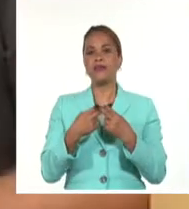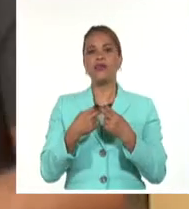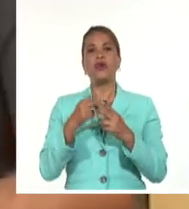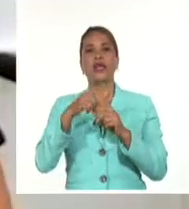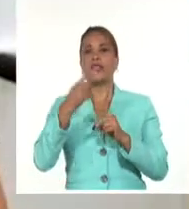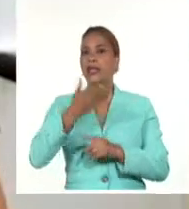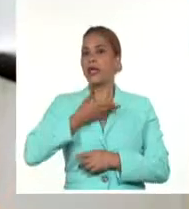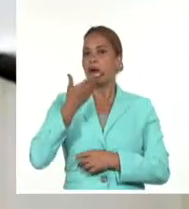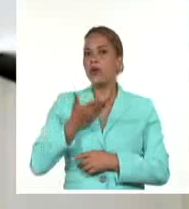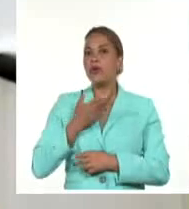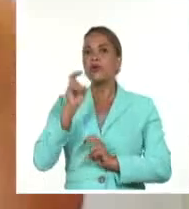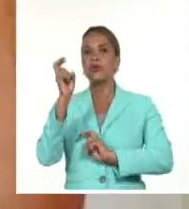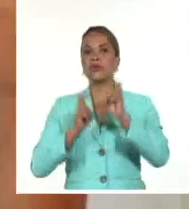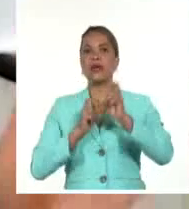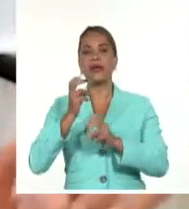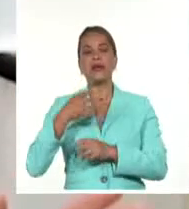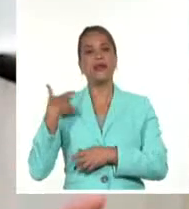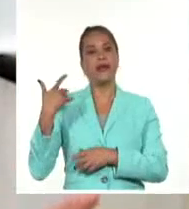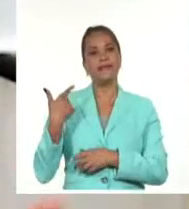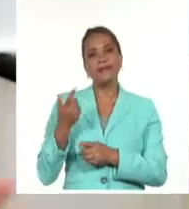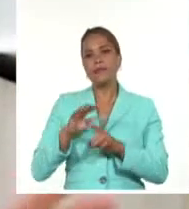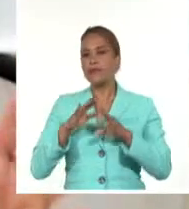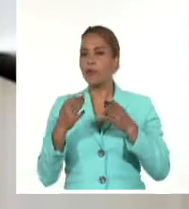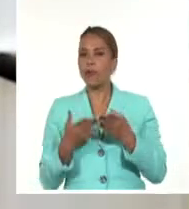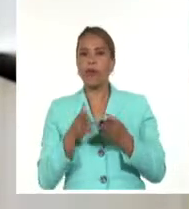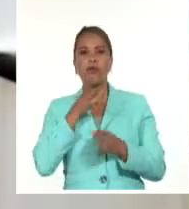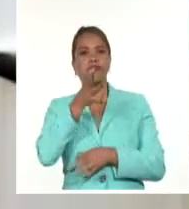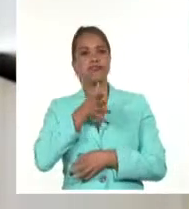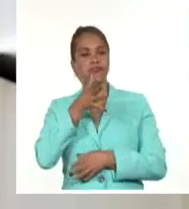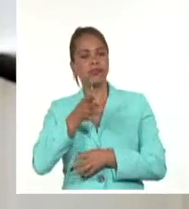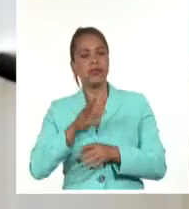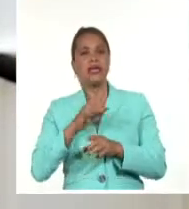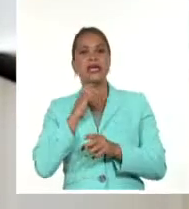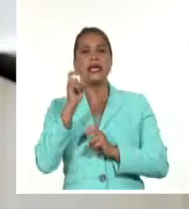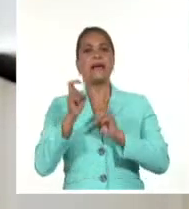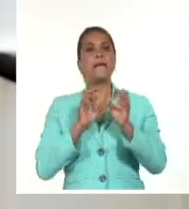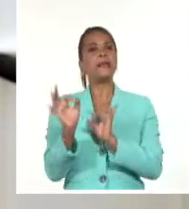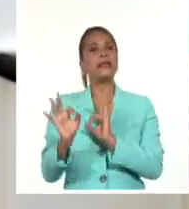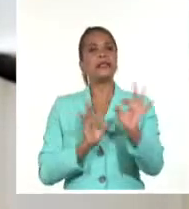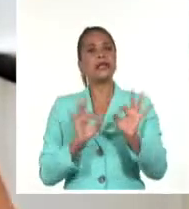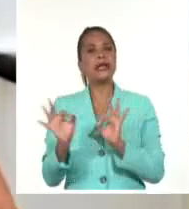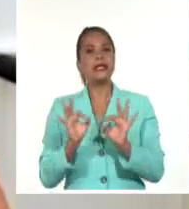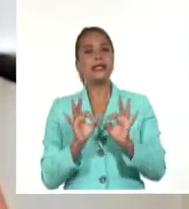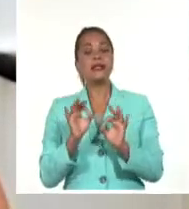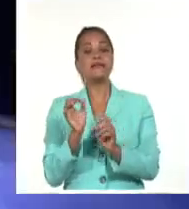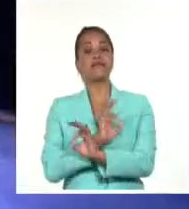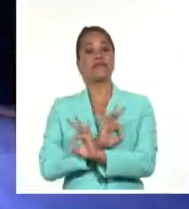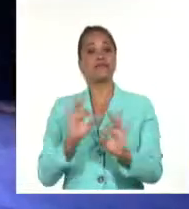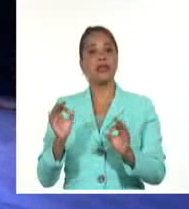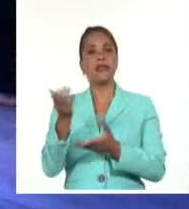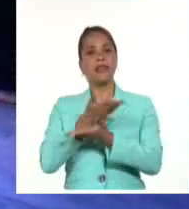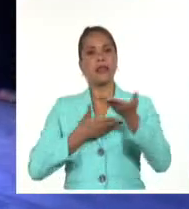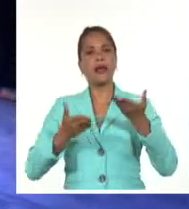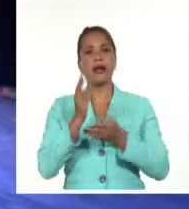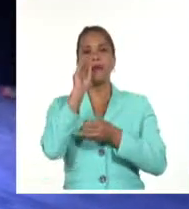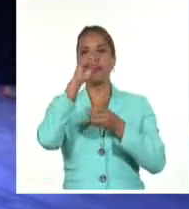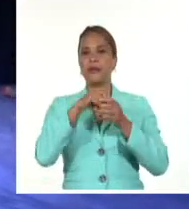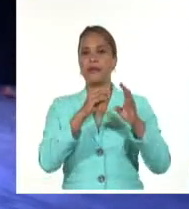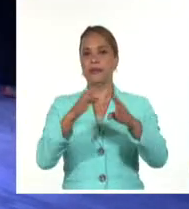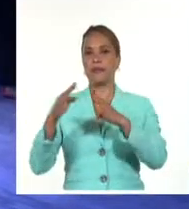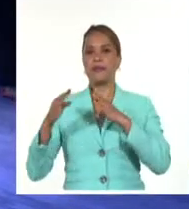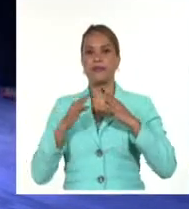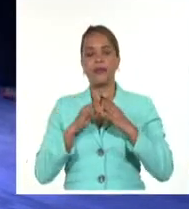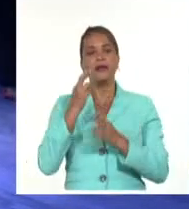crítica presentaciones de libros y revistas especializadas e intercambios en las comunidades durante la cita se